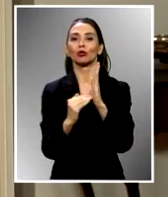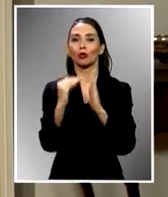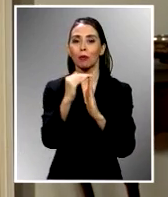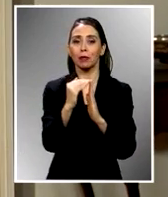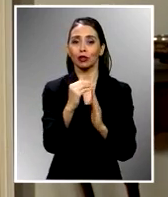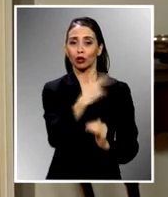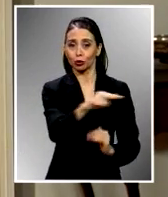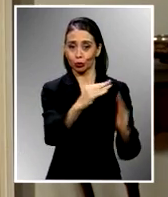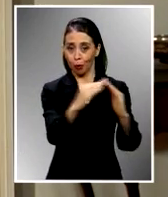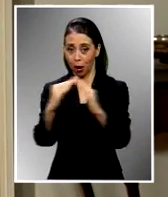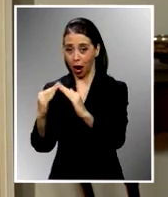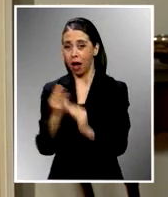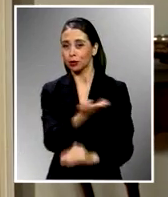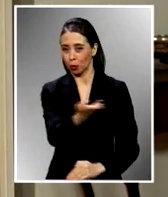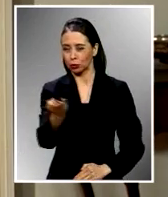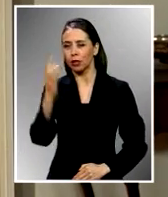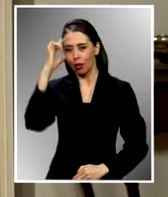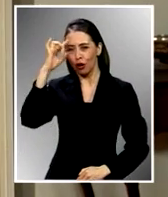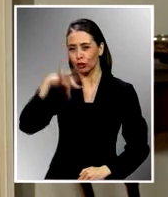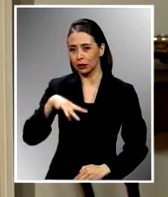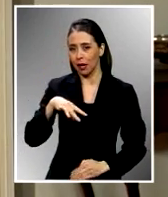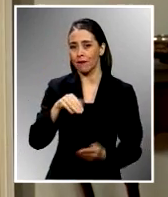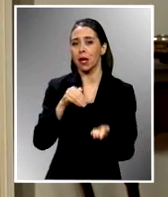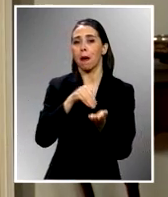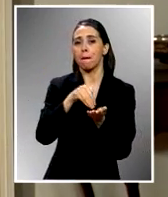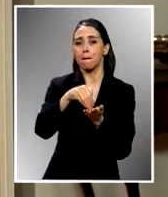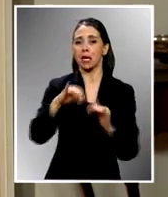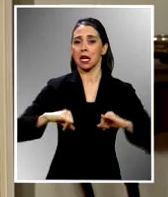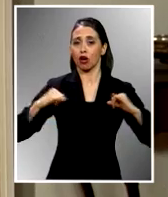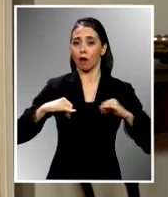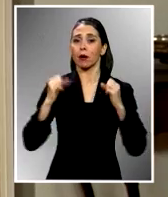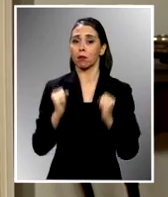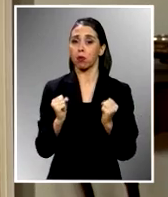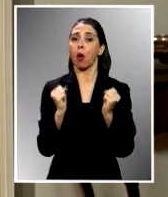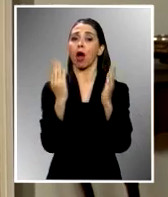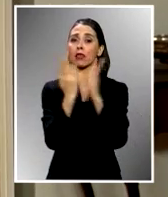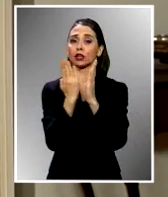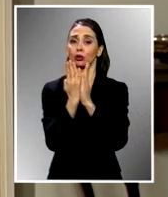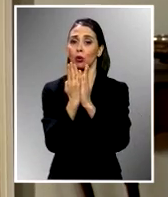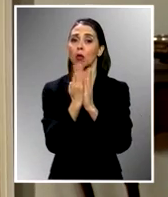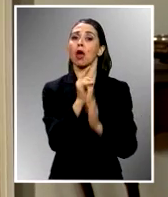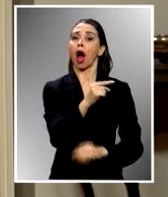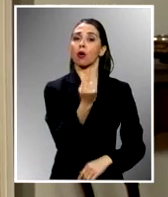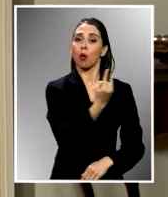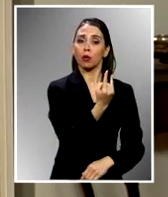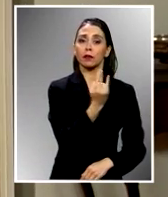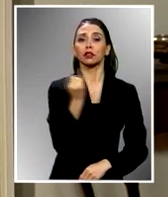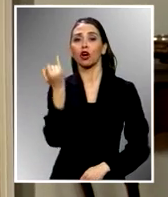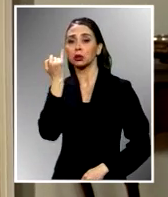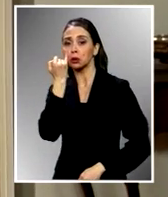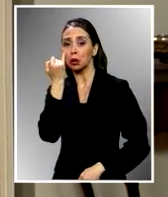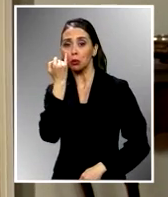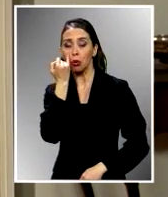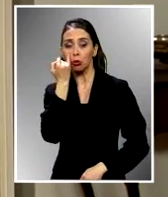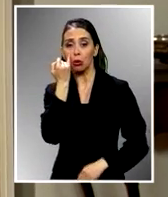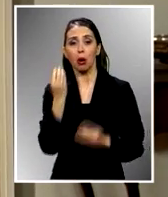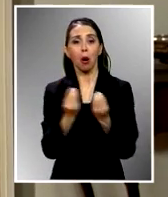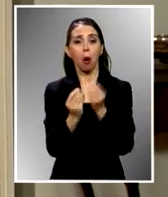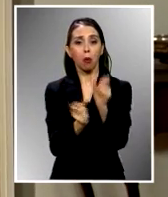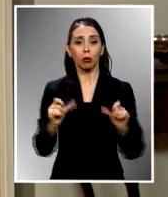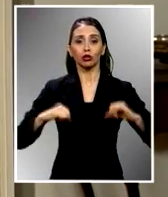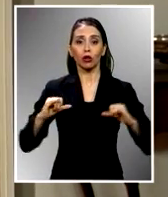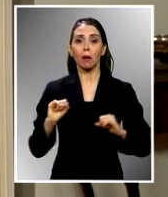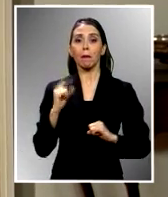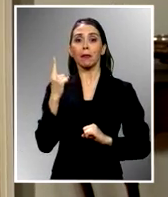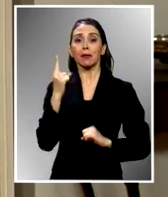casas ustedes lo saben bien cientos de miles de jóvenes hoy pueden estudiar en una universidad o en un instituto muchos de ellos son los